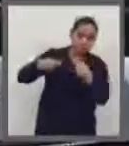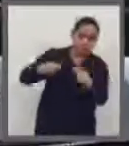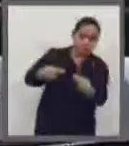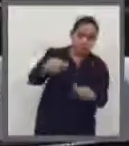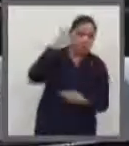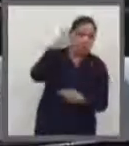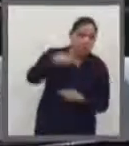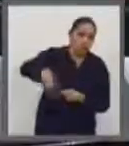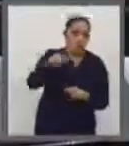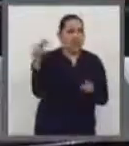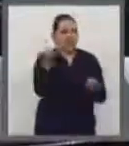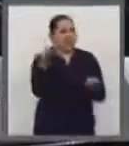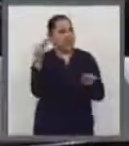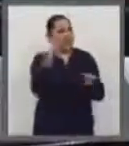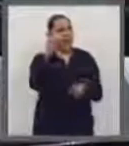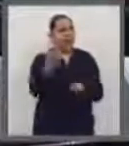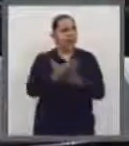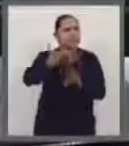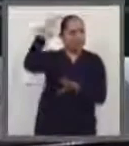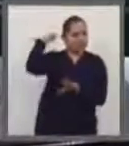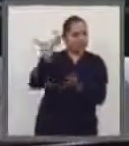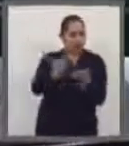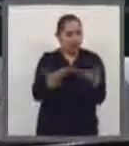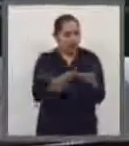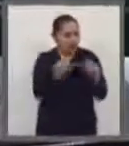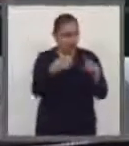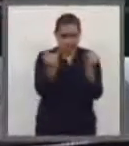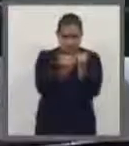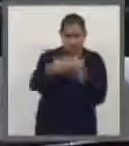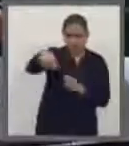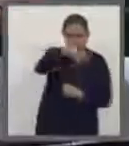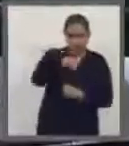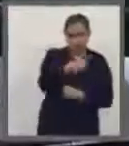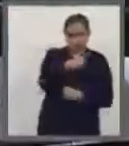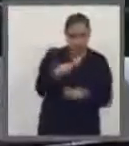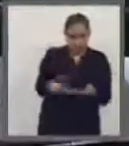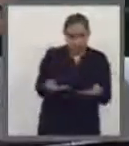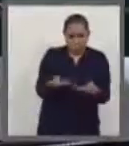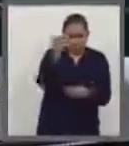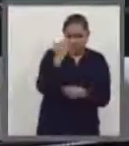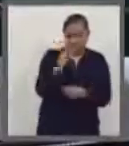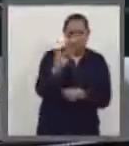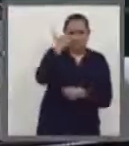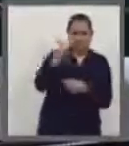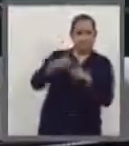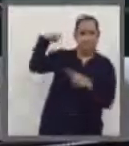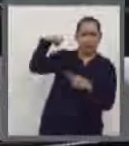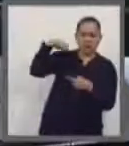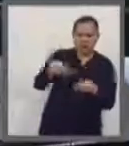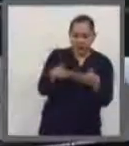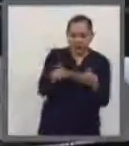recordárnoslo puntualmente ningún país ningún país del mundo